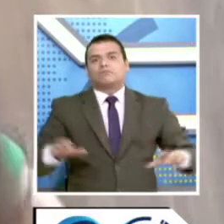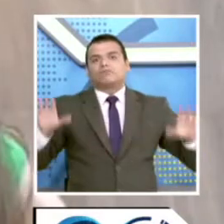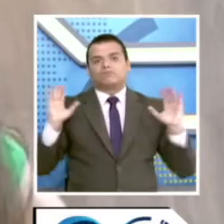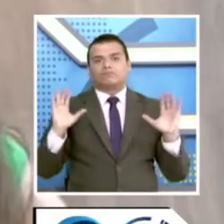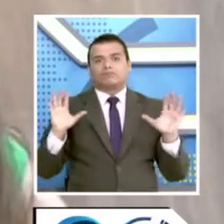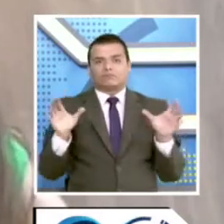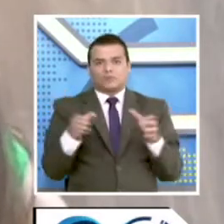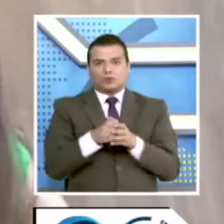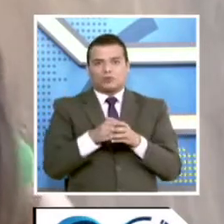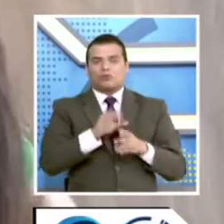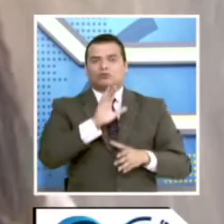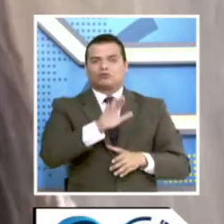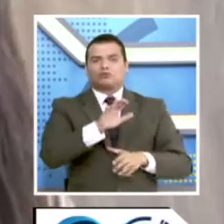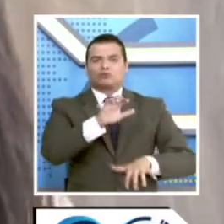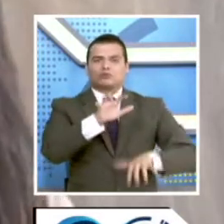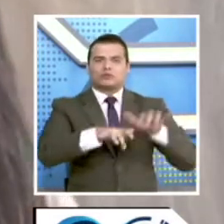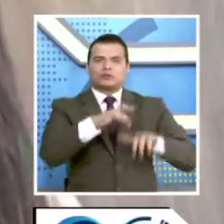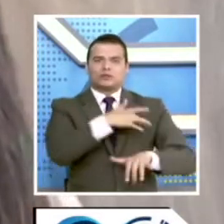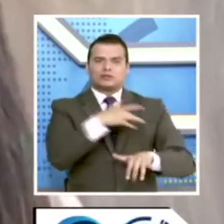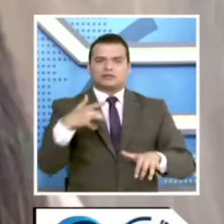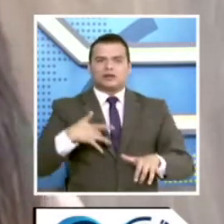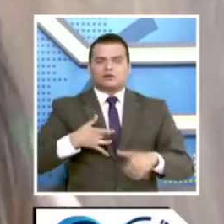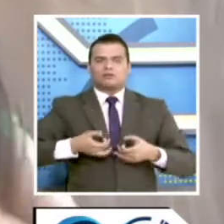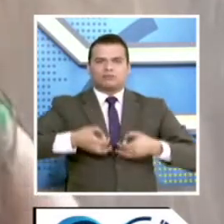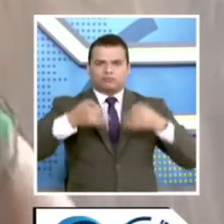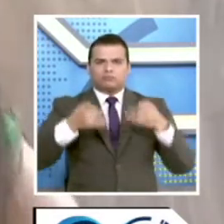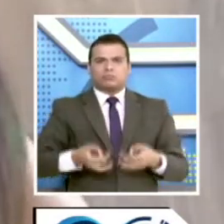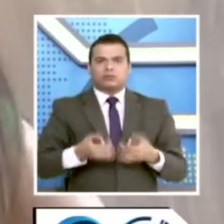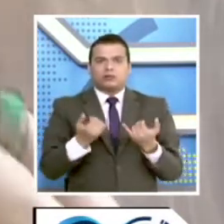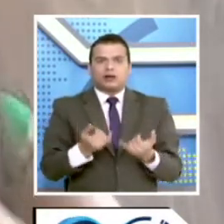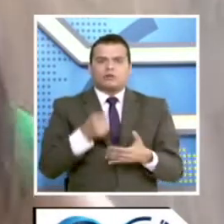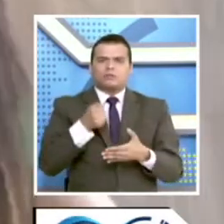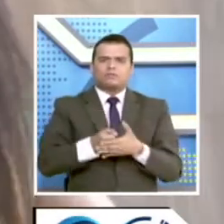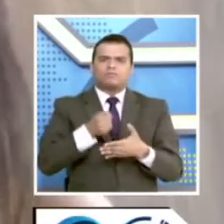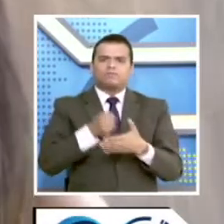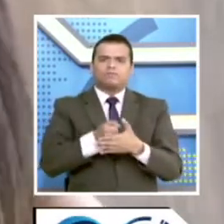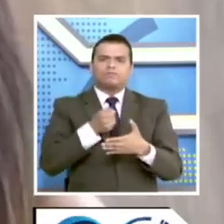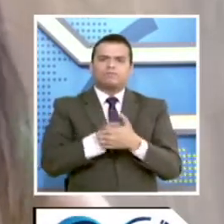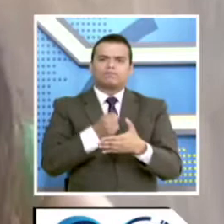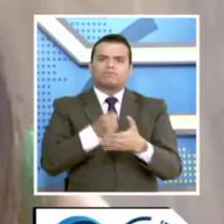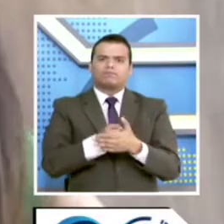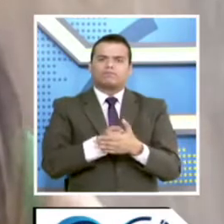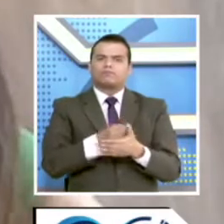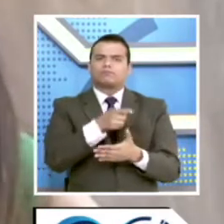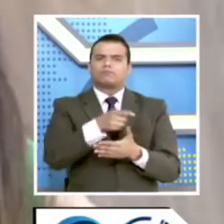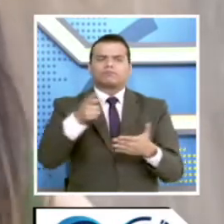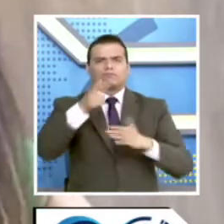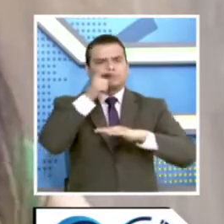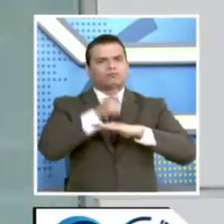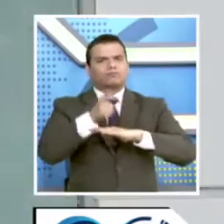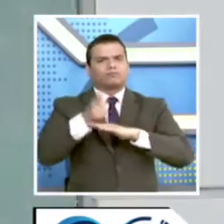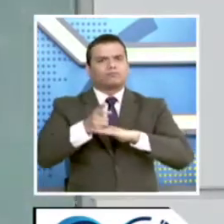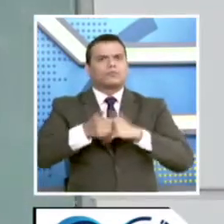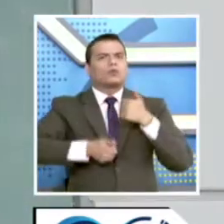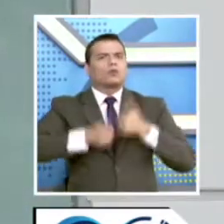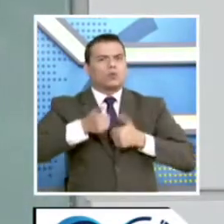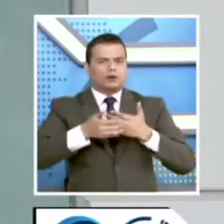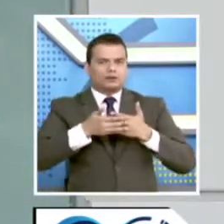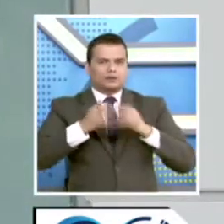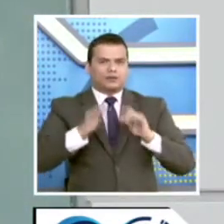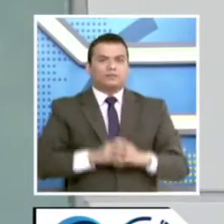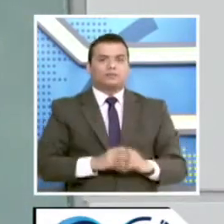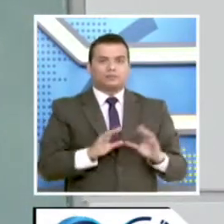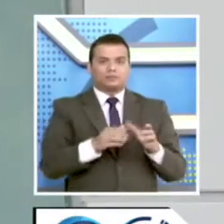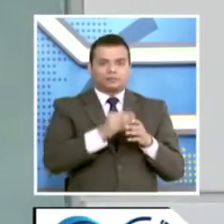la Secretaría de Salud tiene que empezar a determinar todos los controles posibles. Mientras tanto, la